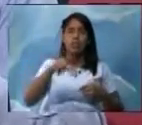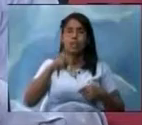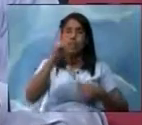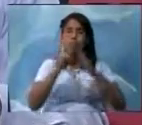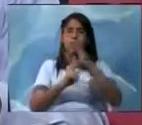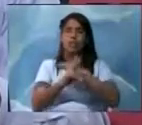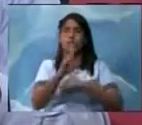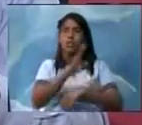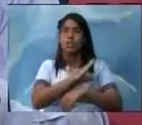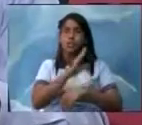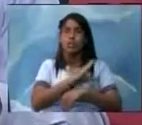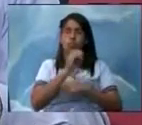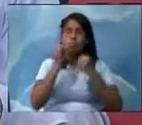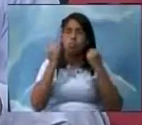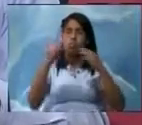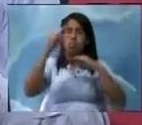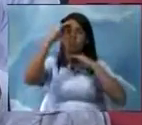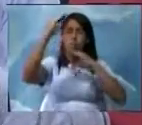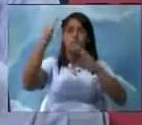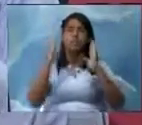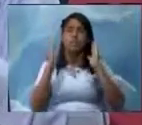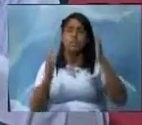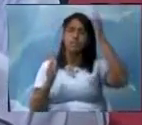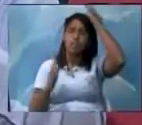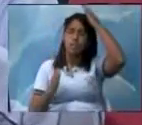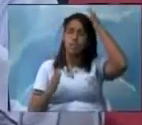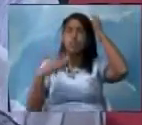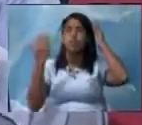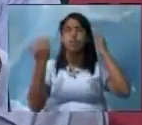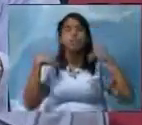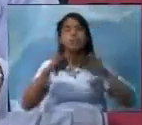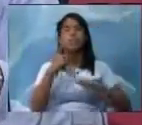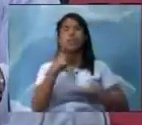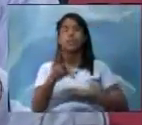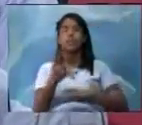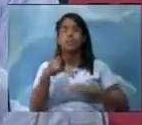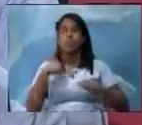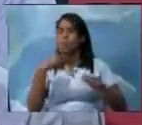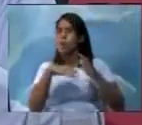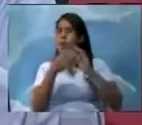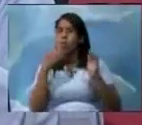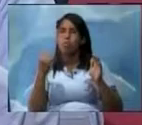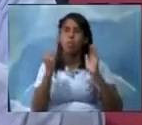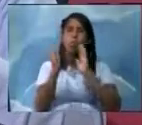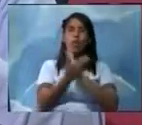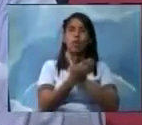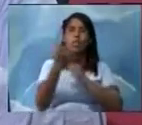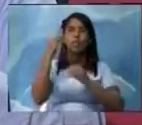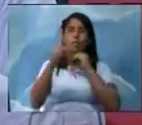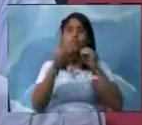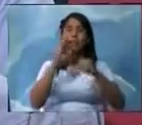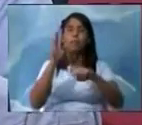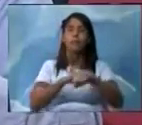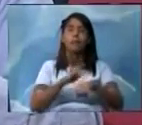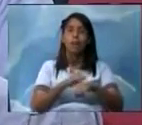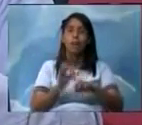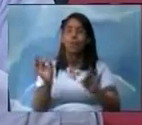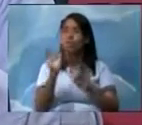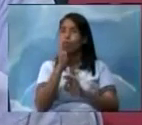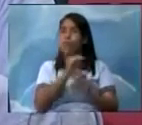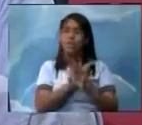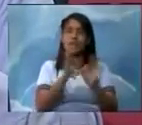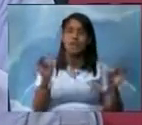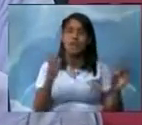Este versículo y tómelo muy presente usted que quizás dice me voy a esconder para hacer el pecado no hay nada